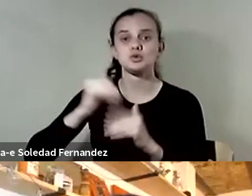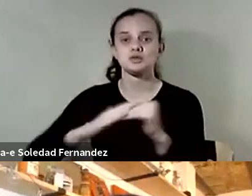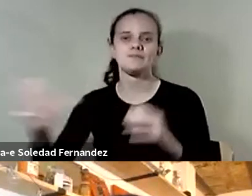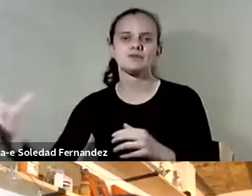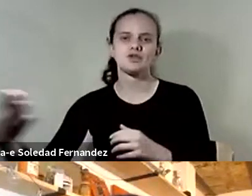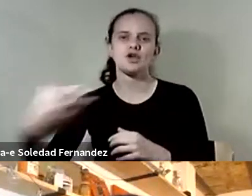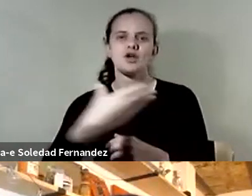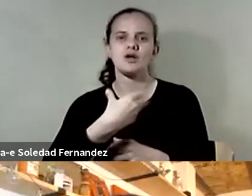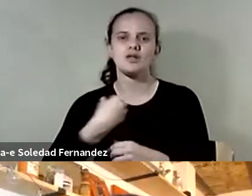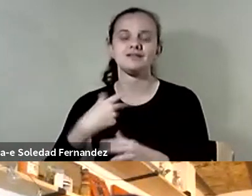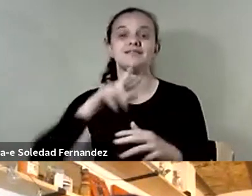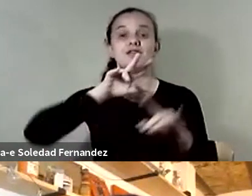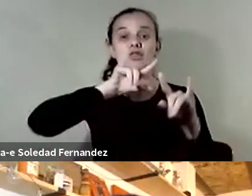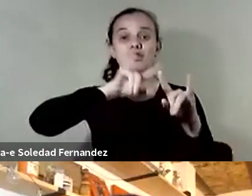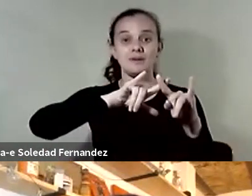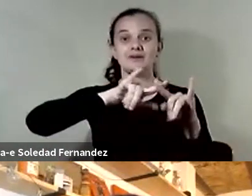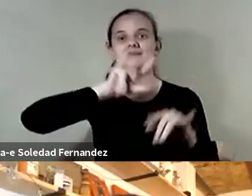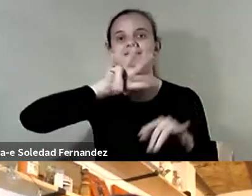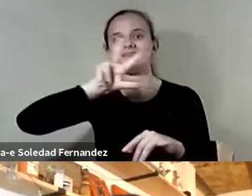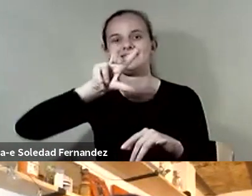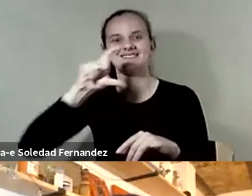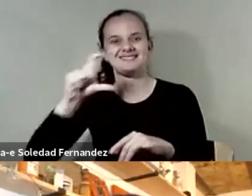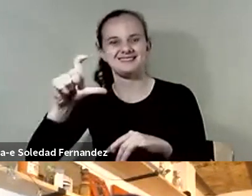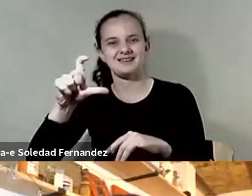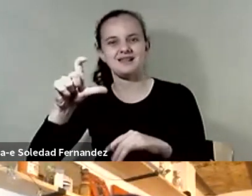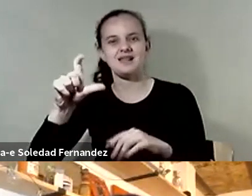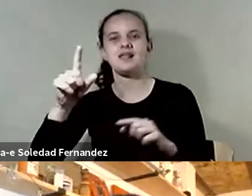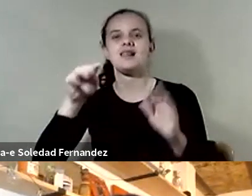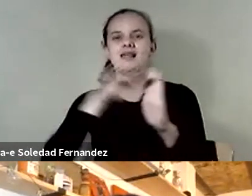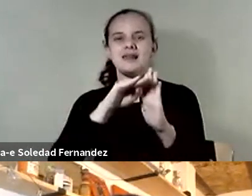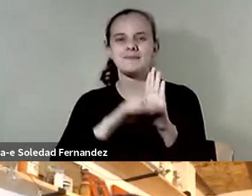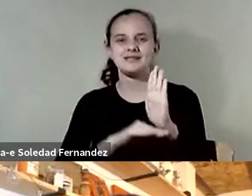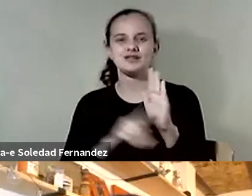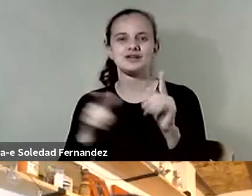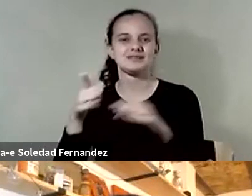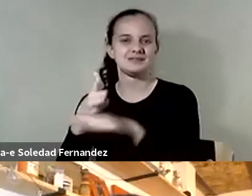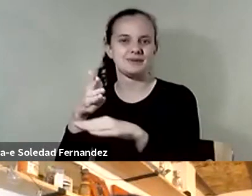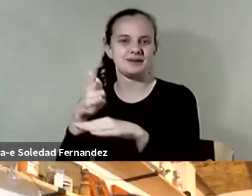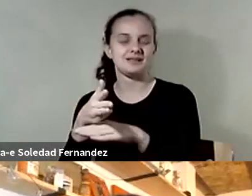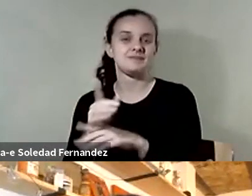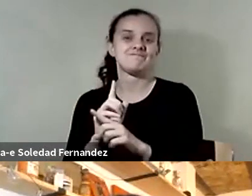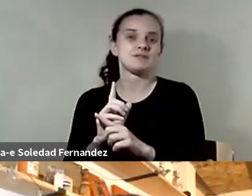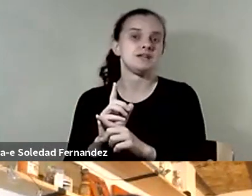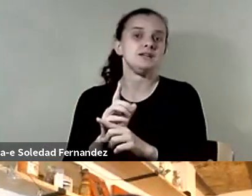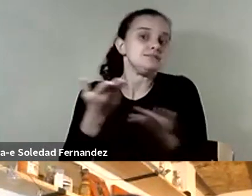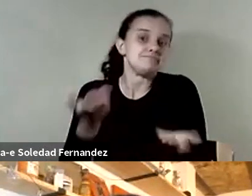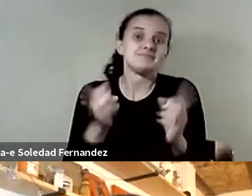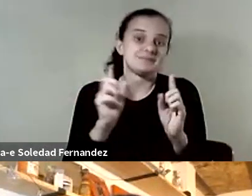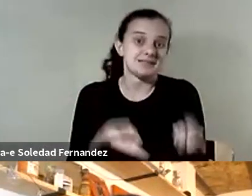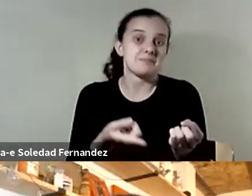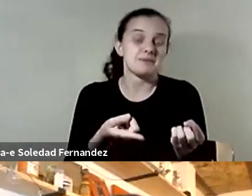y hoy en día la W3C, que es la que dicta estos lineamientos de accesibilidad para todo el mundo, no dejan de ser personas, en